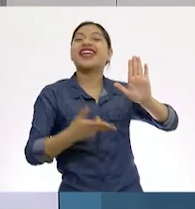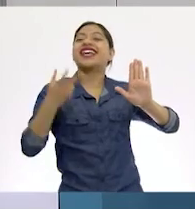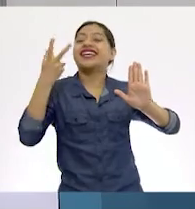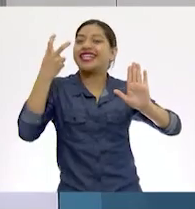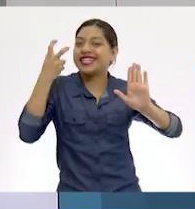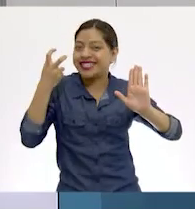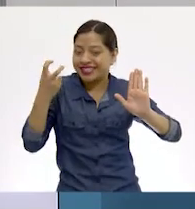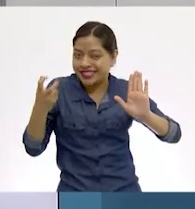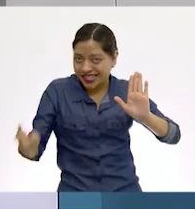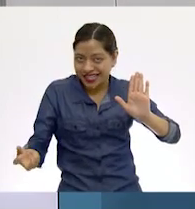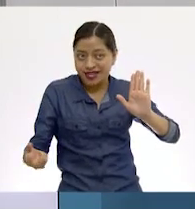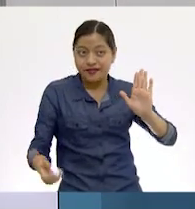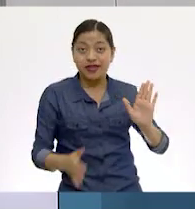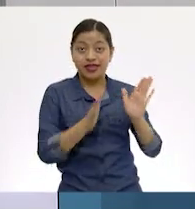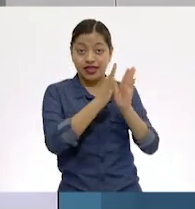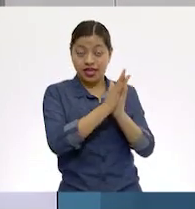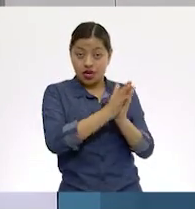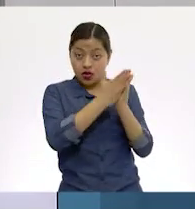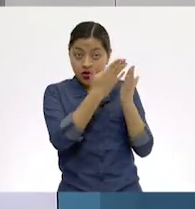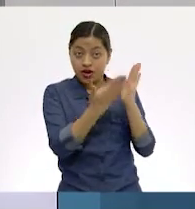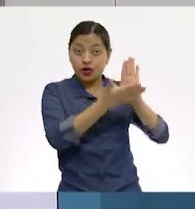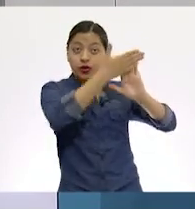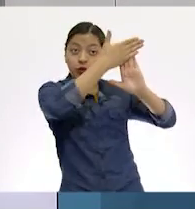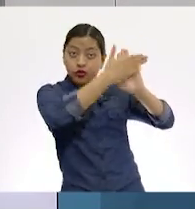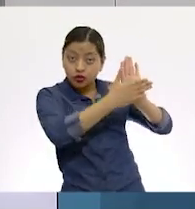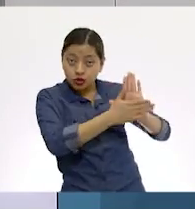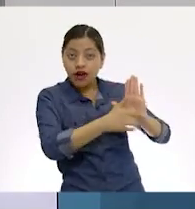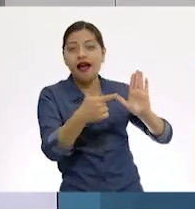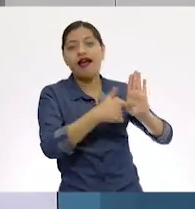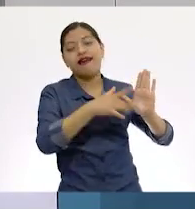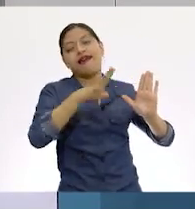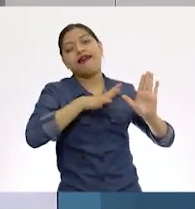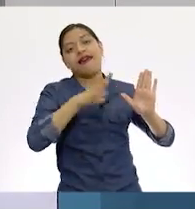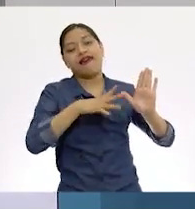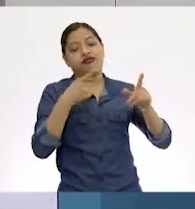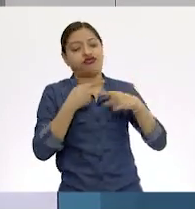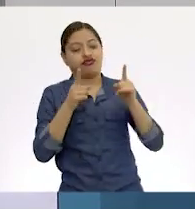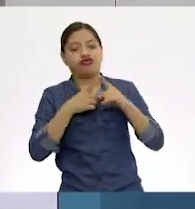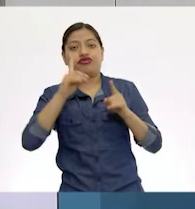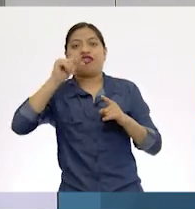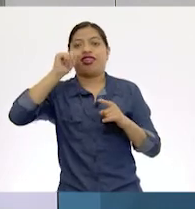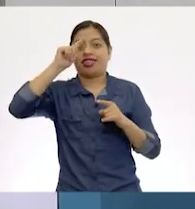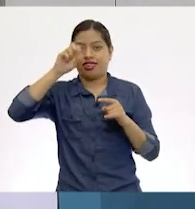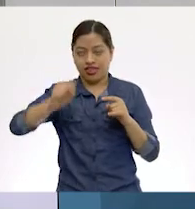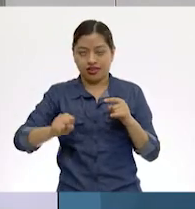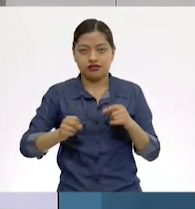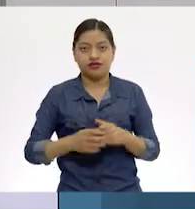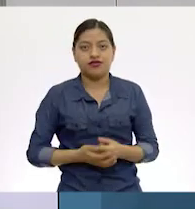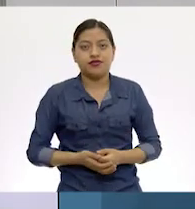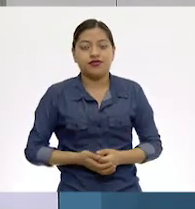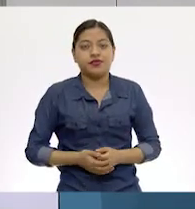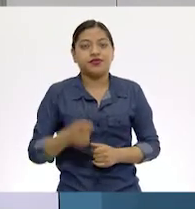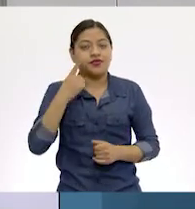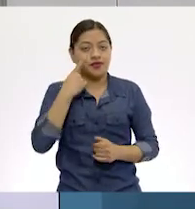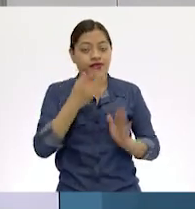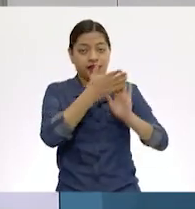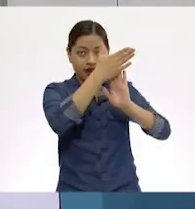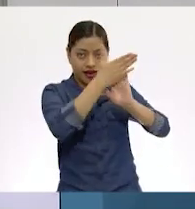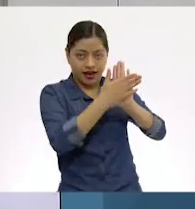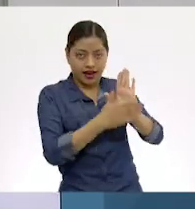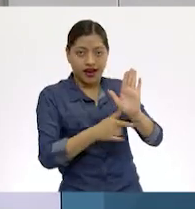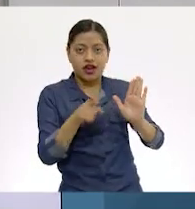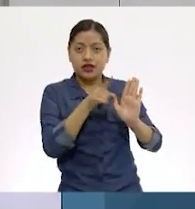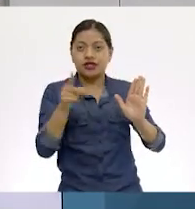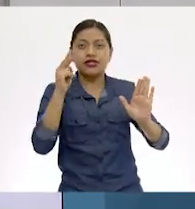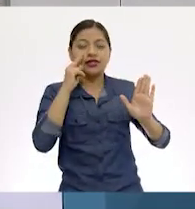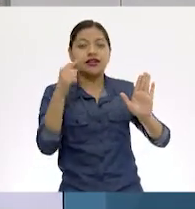Exactamente, sí. La portada de un libro nos ofrece la mayoría de los datos. Por eso, revisemos la portada de algunos de los libros que tenemos aquí y vemos qué otros